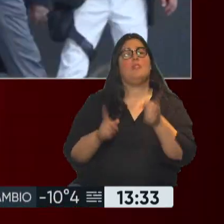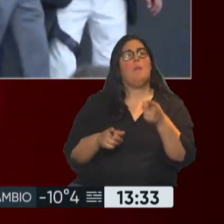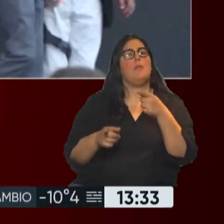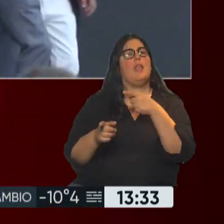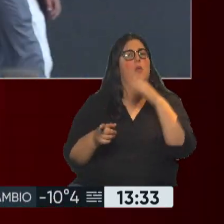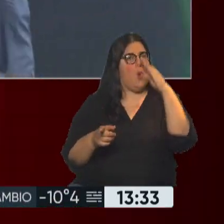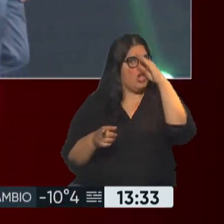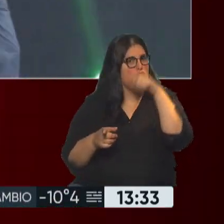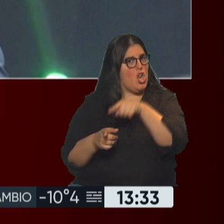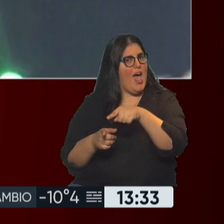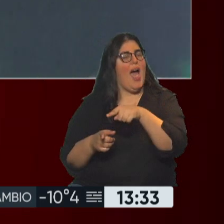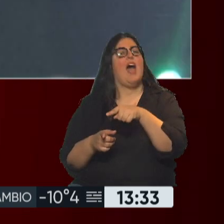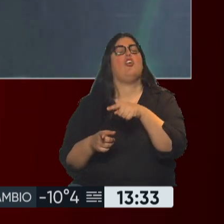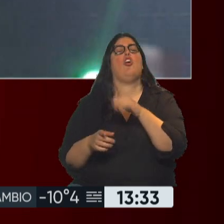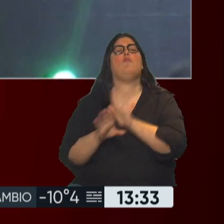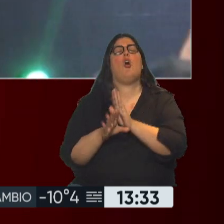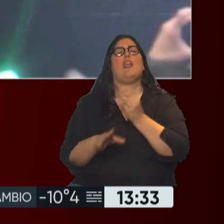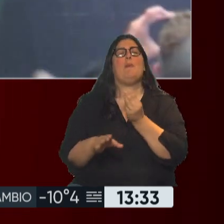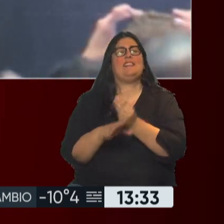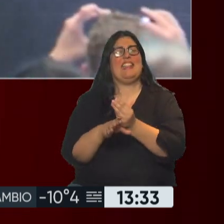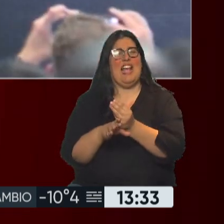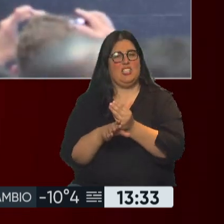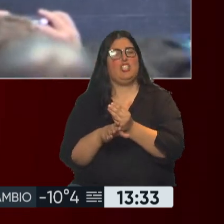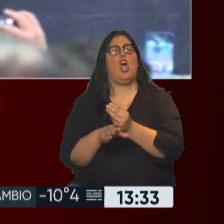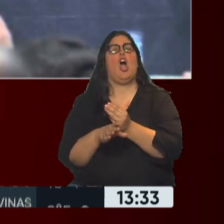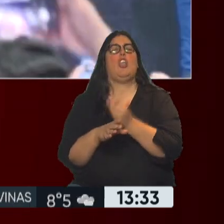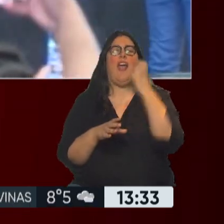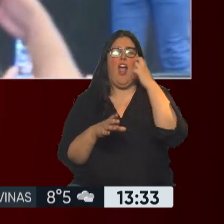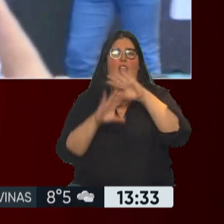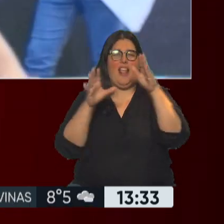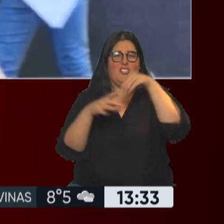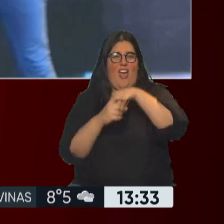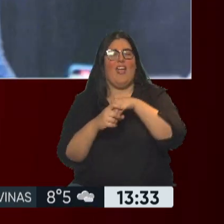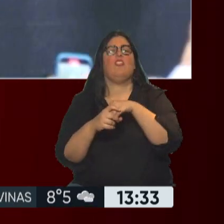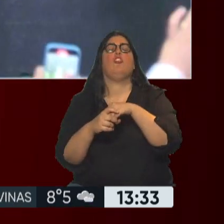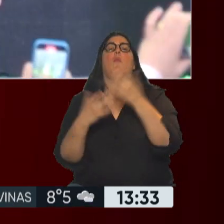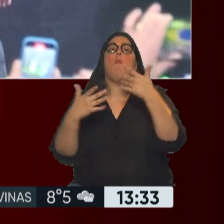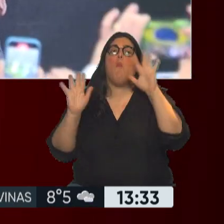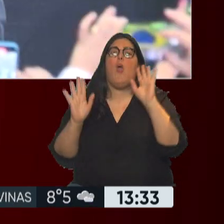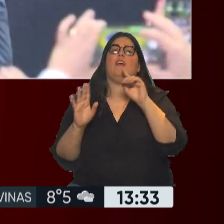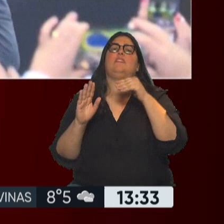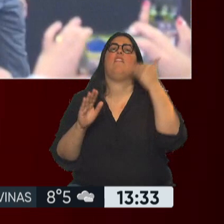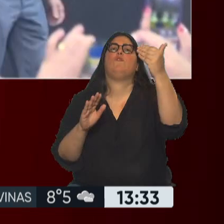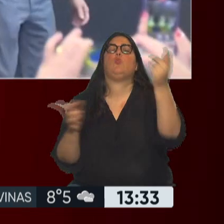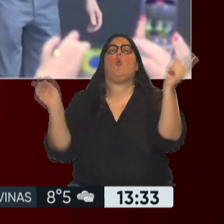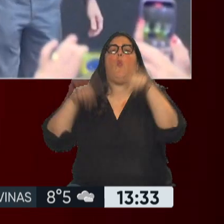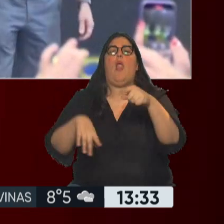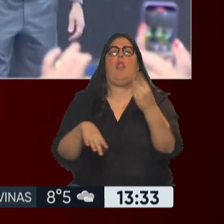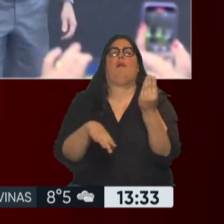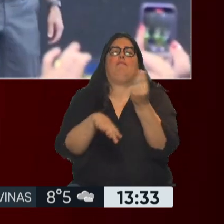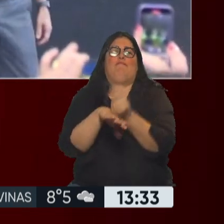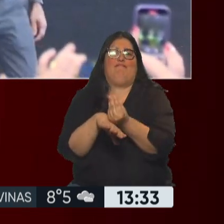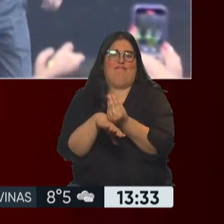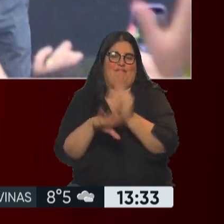tanta representación legislativa para encarar quizás un mandato más adelante? Esa va a ser una de las